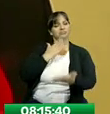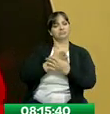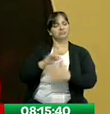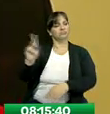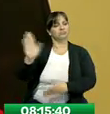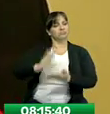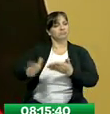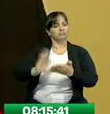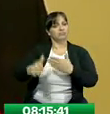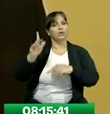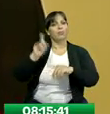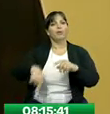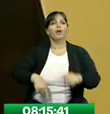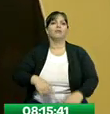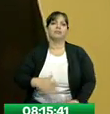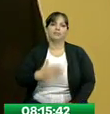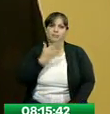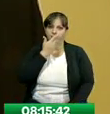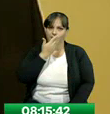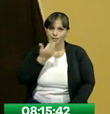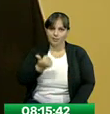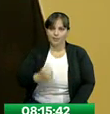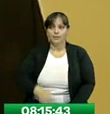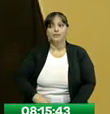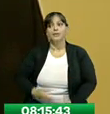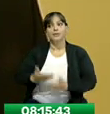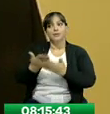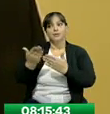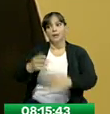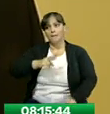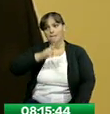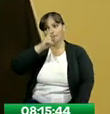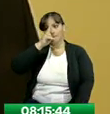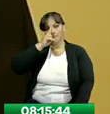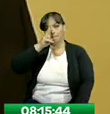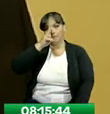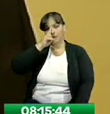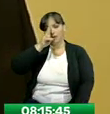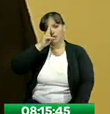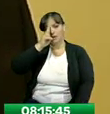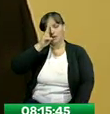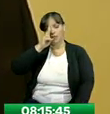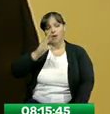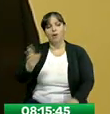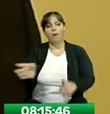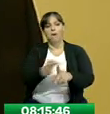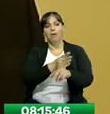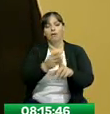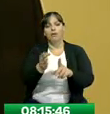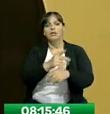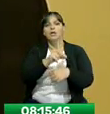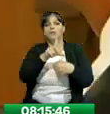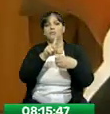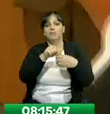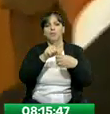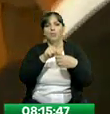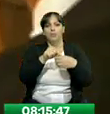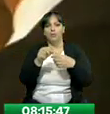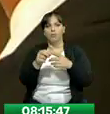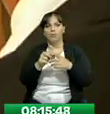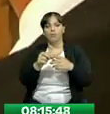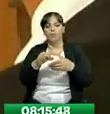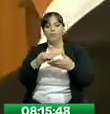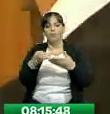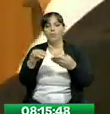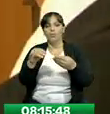la tercera edad con la finalidad de sustraer su pertenencia utilizando el engaño y utilizando ciertas sustancias que hacen perder el conocimiento informó